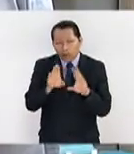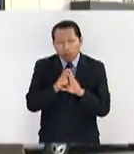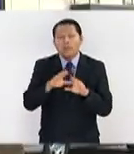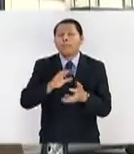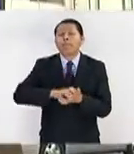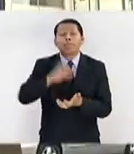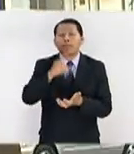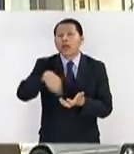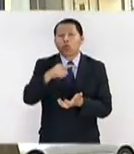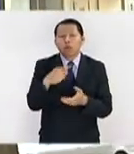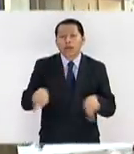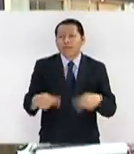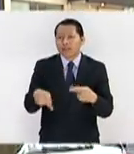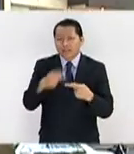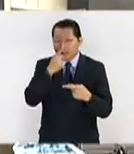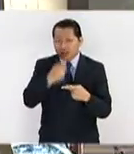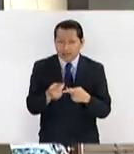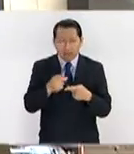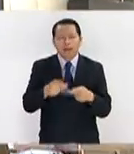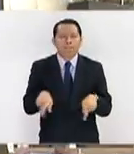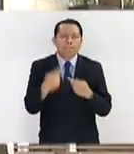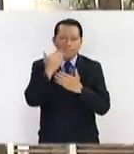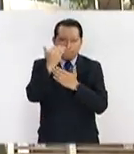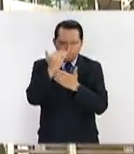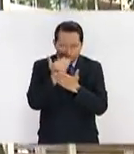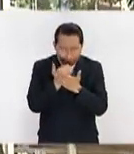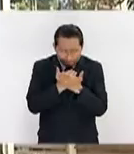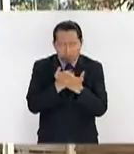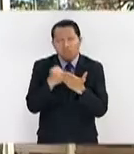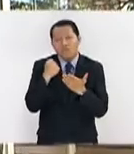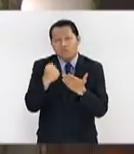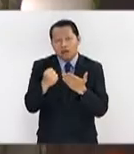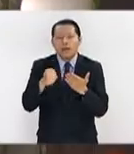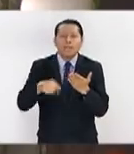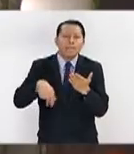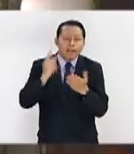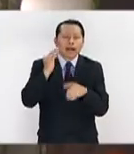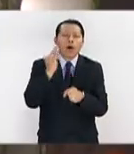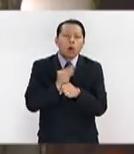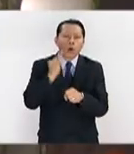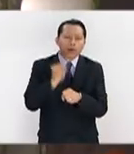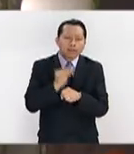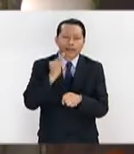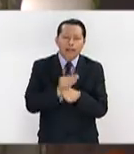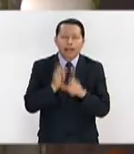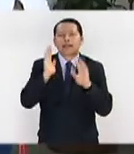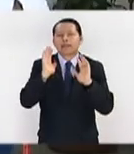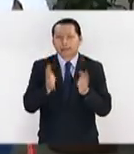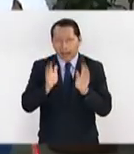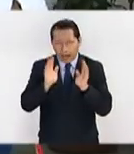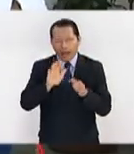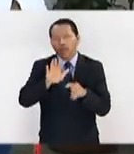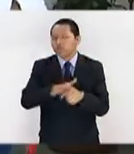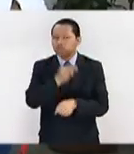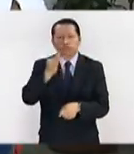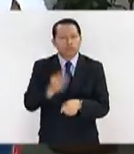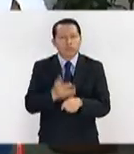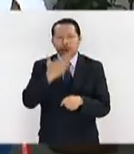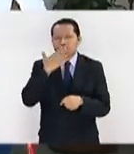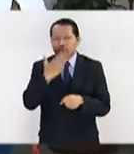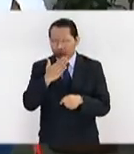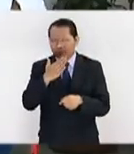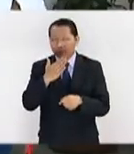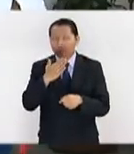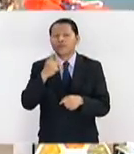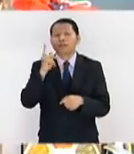comerciantes aseguraron que tras los sismos disminuyeron sus ventas de manera considerable, hoy por hoy ya se han restablecido de manera